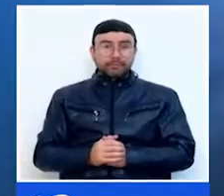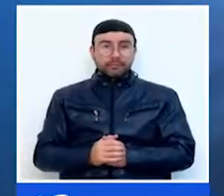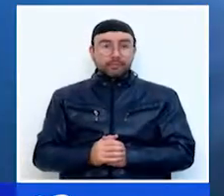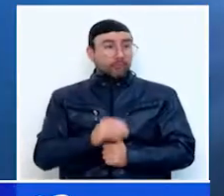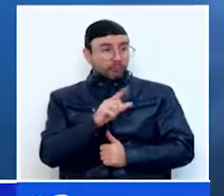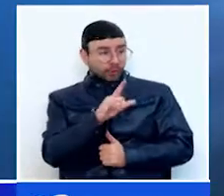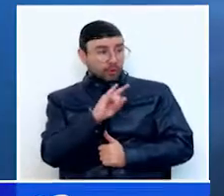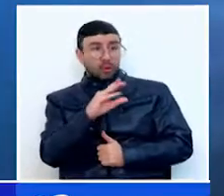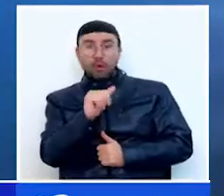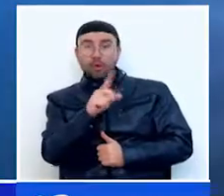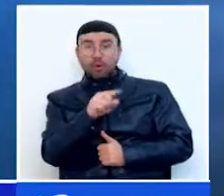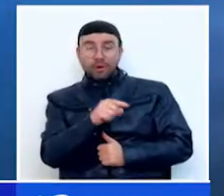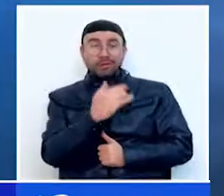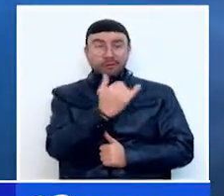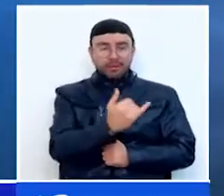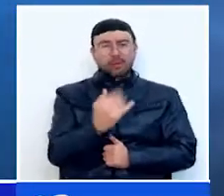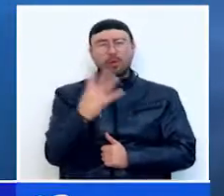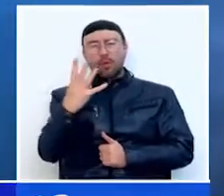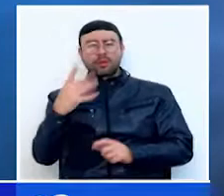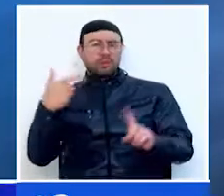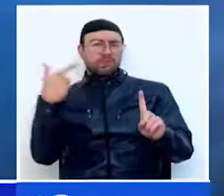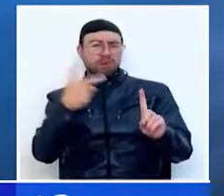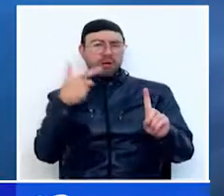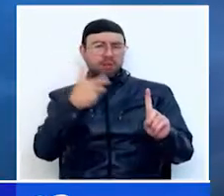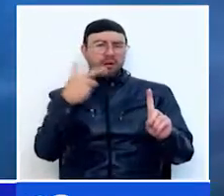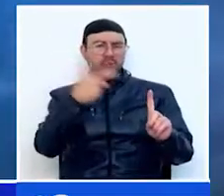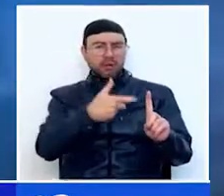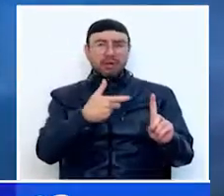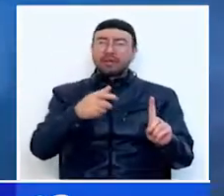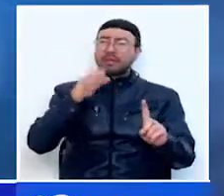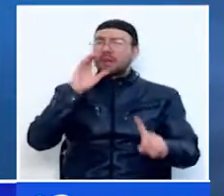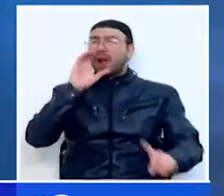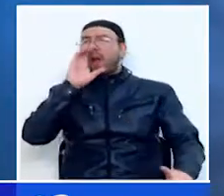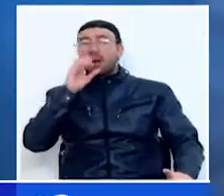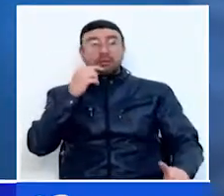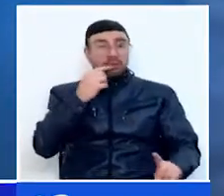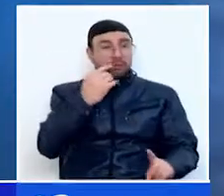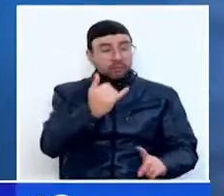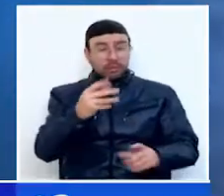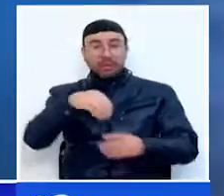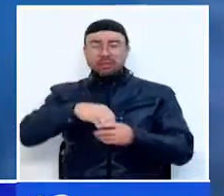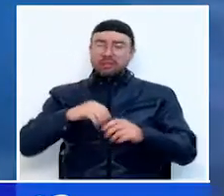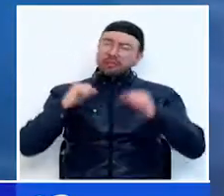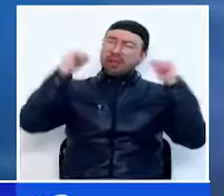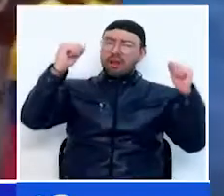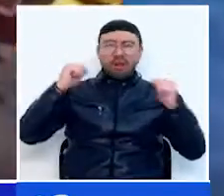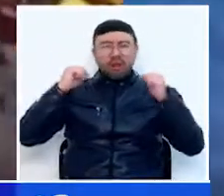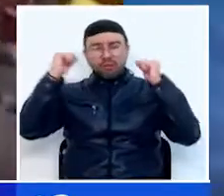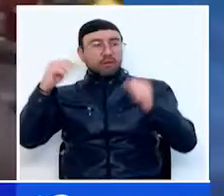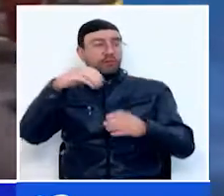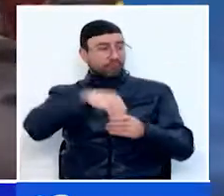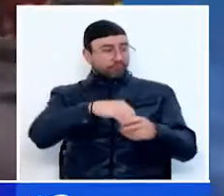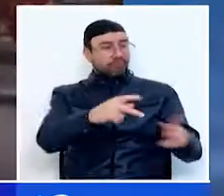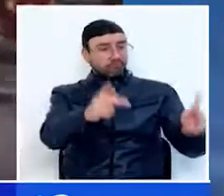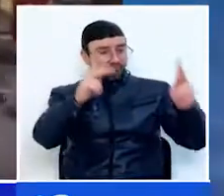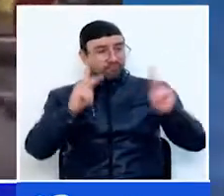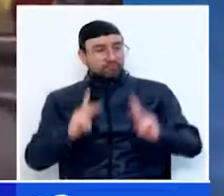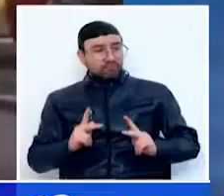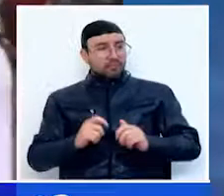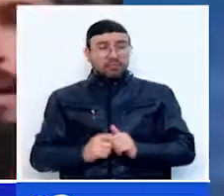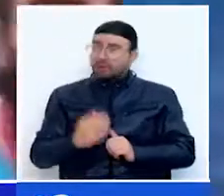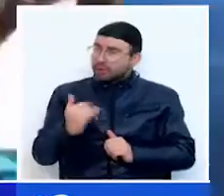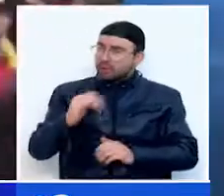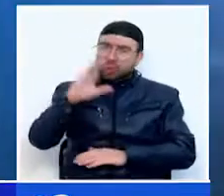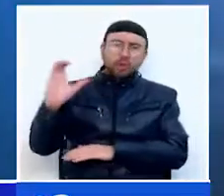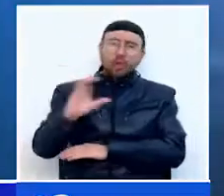Lucas Villa recibió 4 disparos mientras gritaba sus consignas en el viaducto César Gaviria Trujillo. ¡Nos están matando en